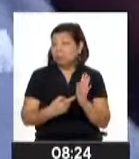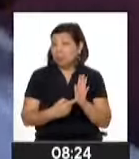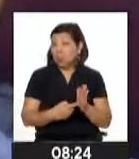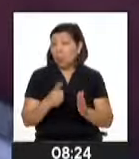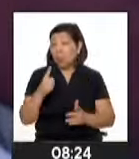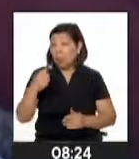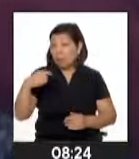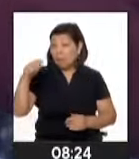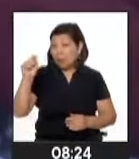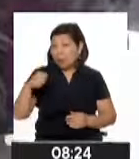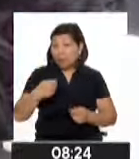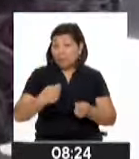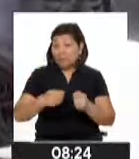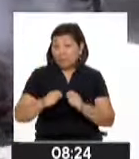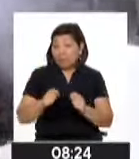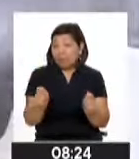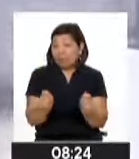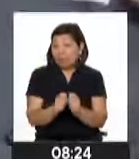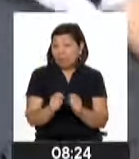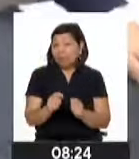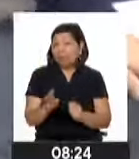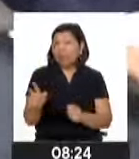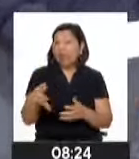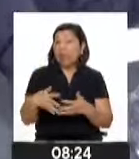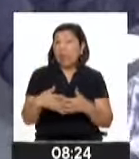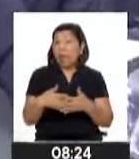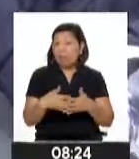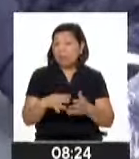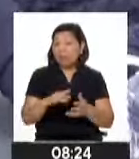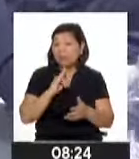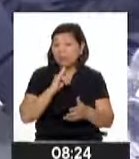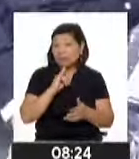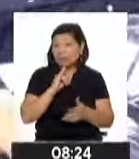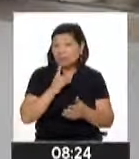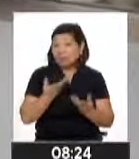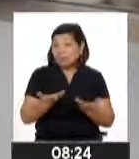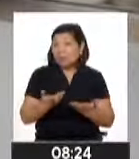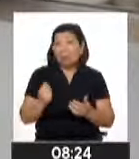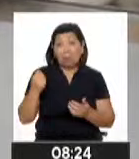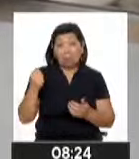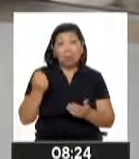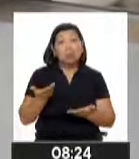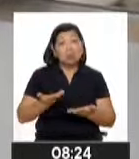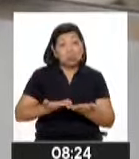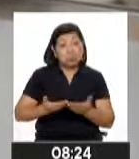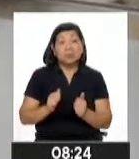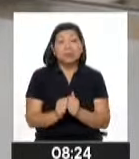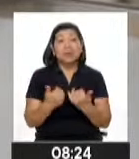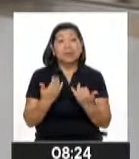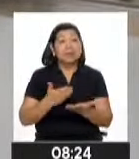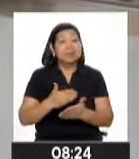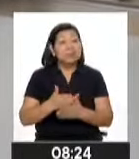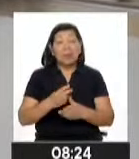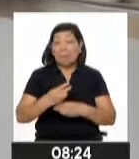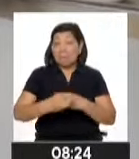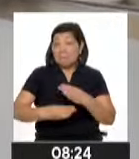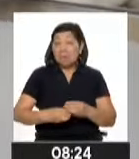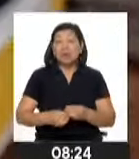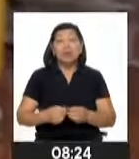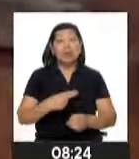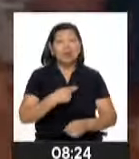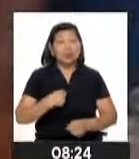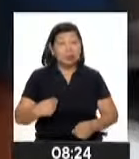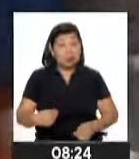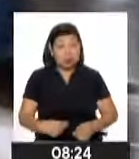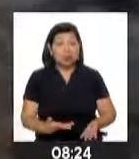el 1% de importación textil en los Estados Unidos, los productos peruanos han ido ganando espacio en esta parte del mundo. China, Vietnam